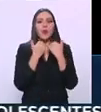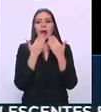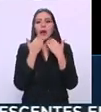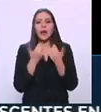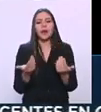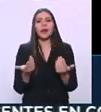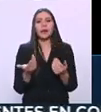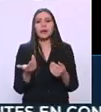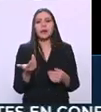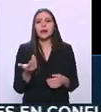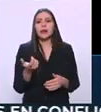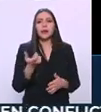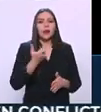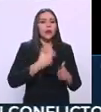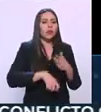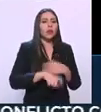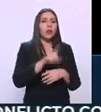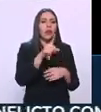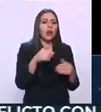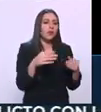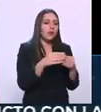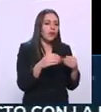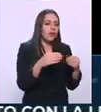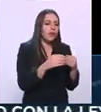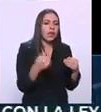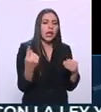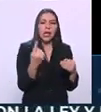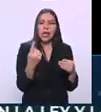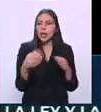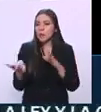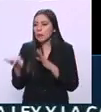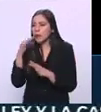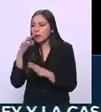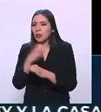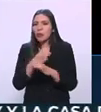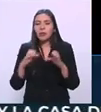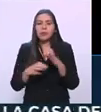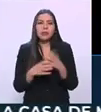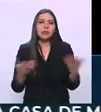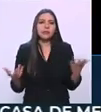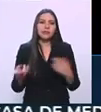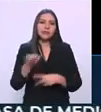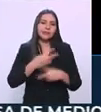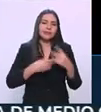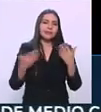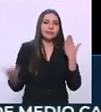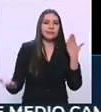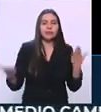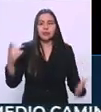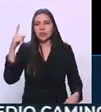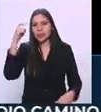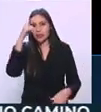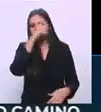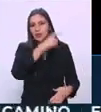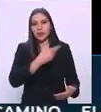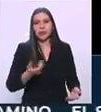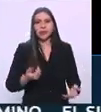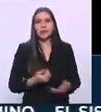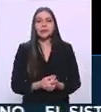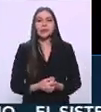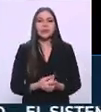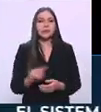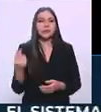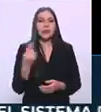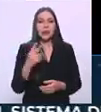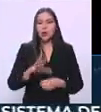una chatarra, a una fruta, pues esto dificulta. Entonces, pues es una visión muy, muy integral. Por